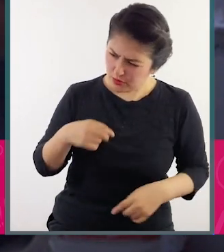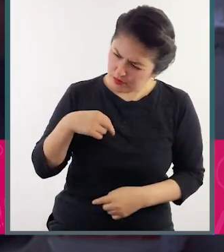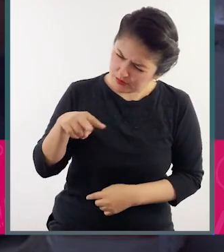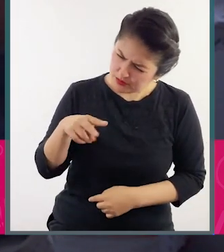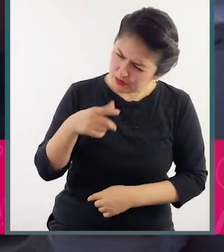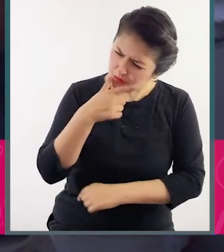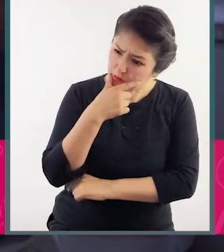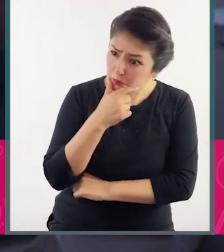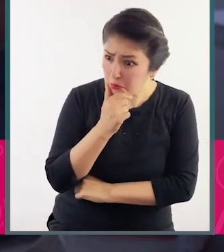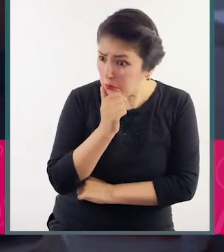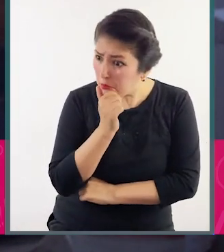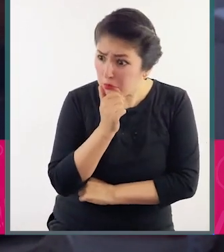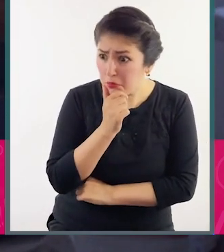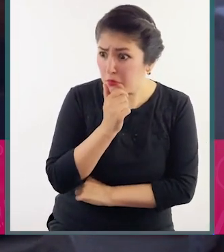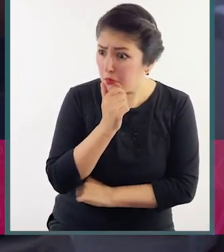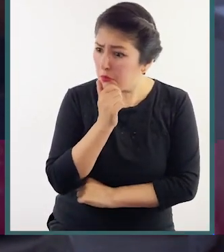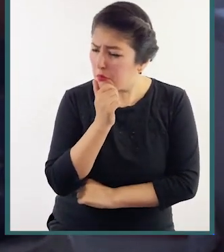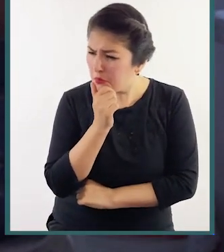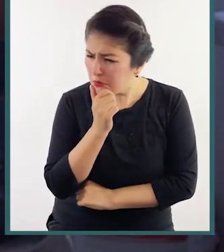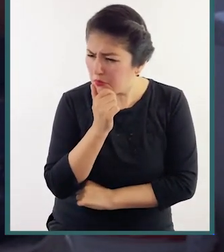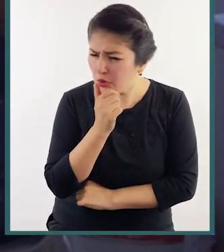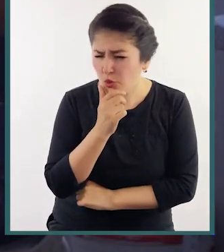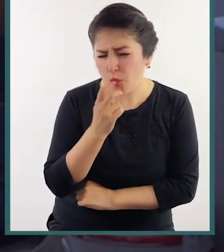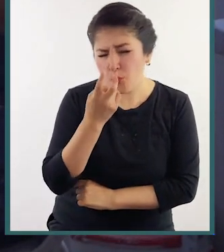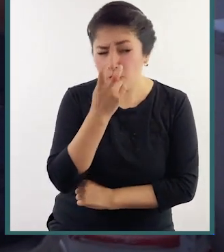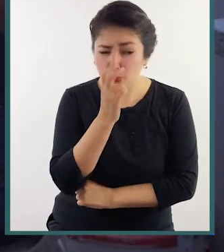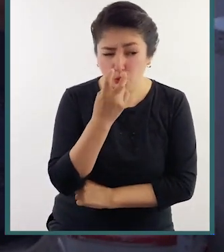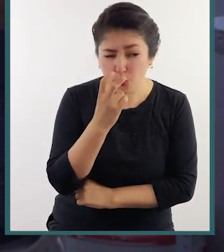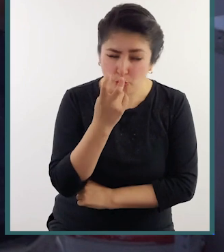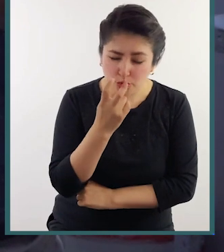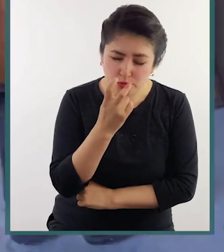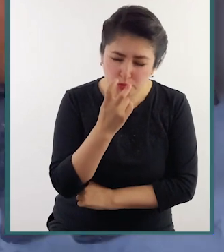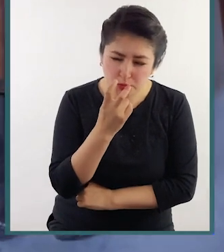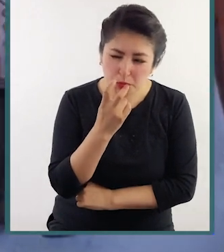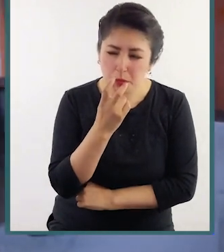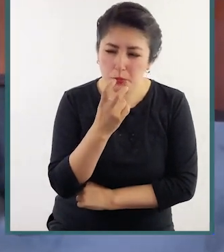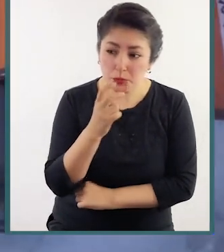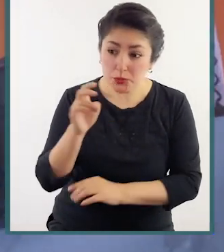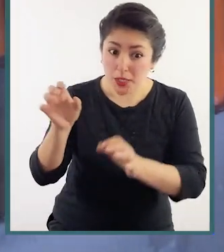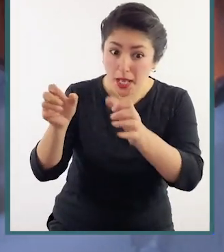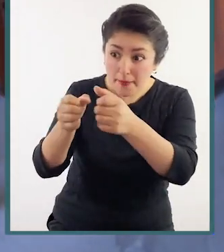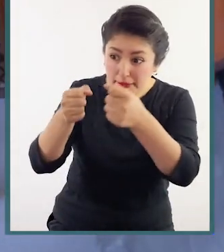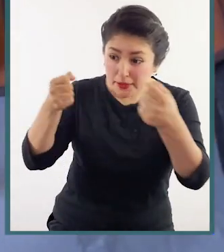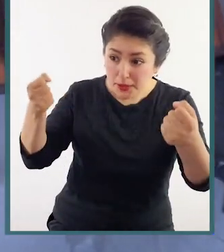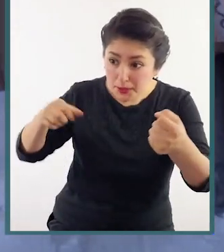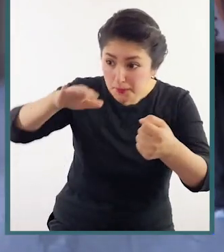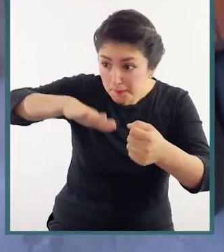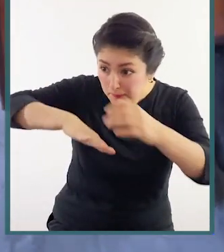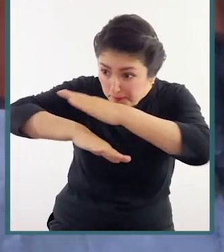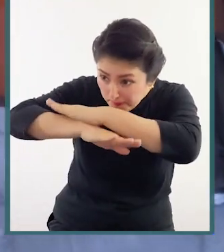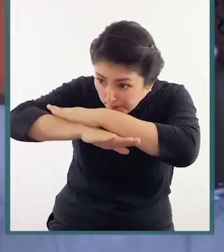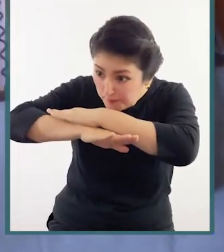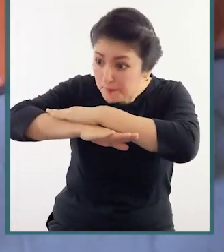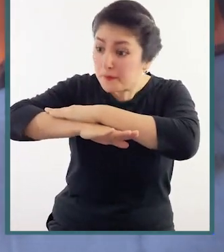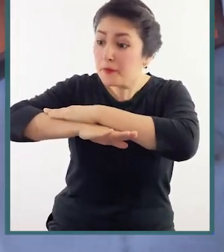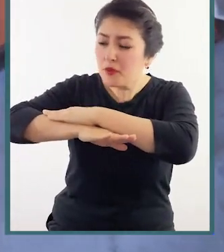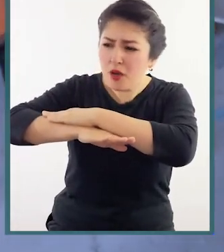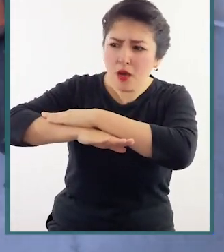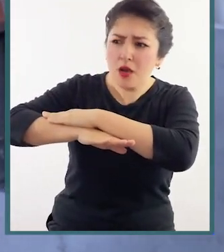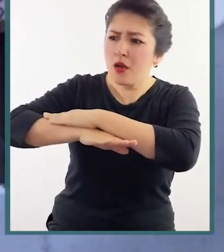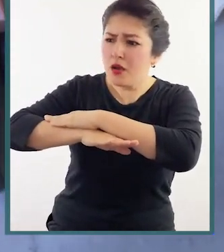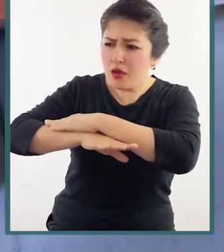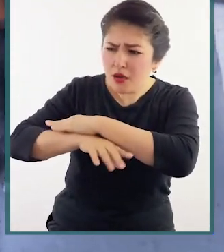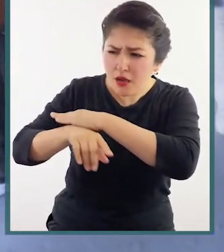eso él le llamó bastante la atención. Es ahí donde él desde una ventana observa y mira que el